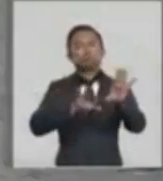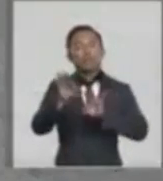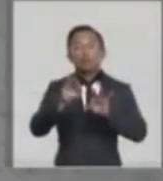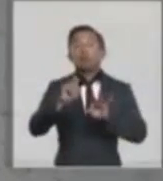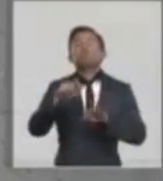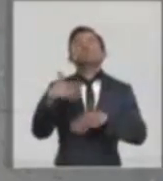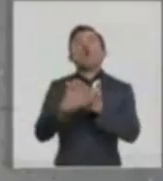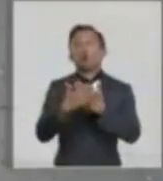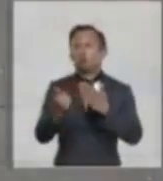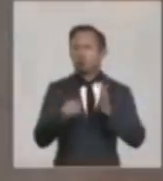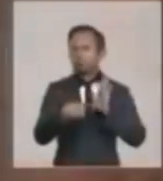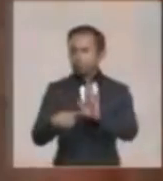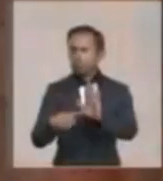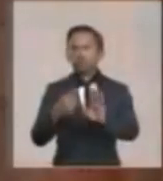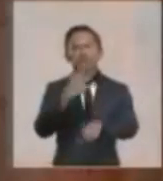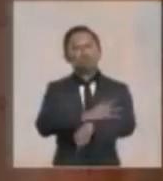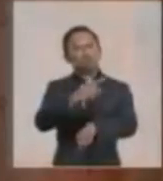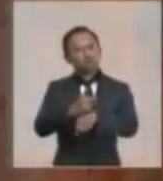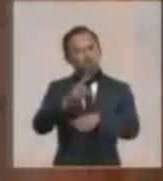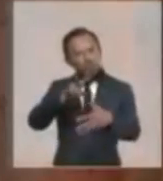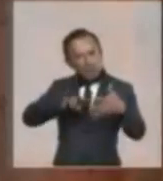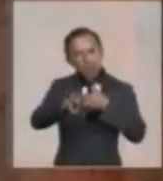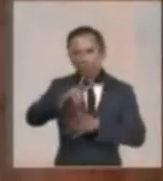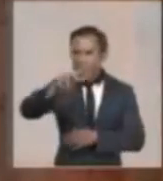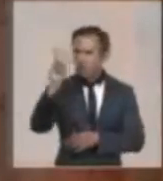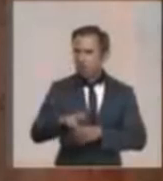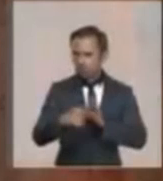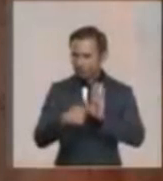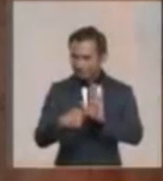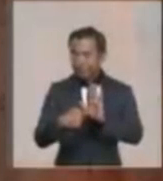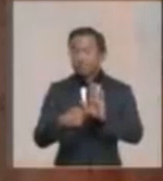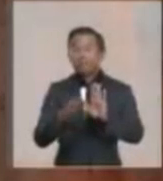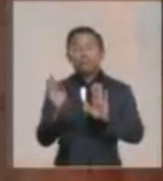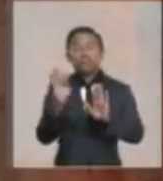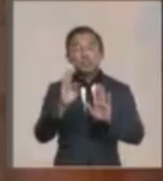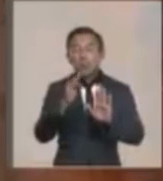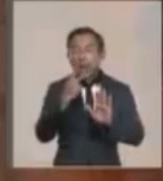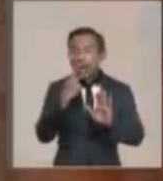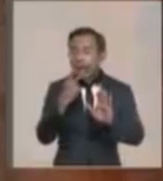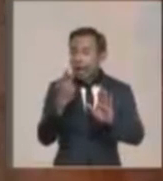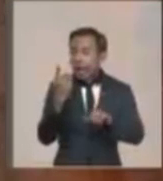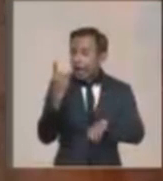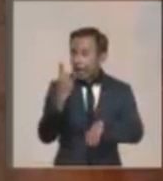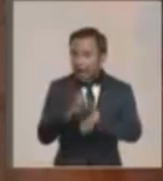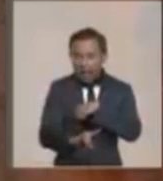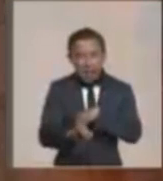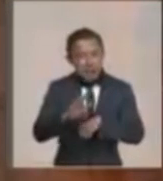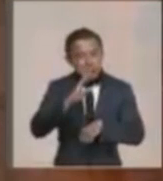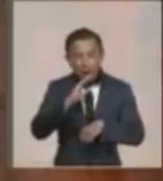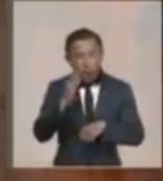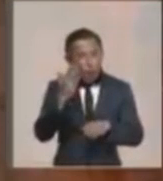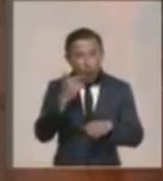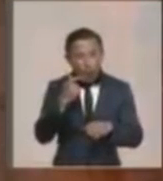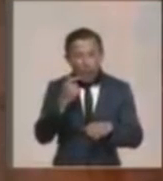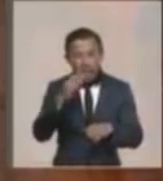y con verdad y también explicaré en el caso que no las llegara a hacer, pero todas mis propuestas que he metido,